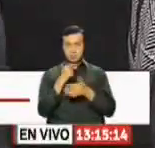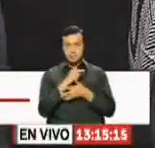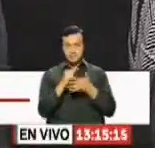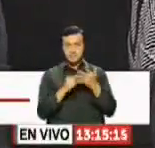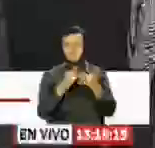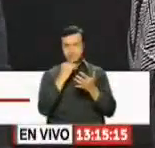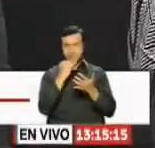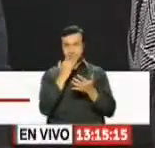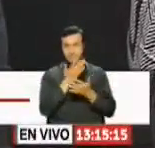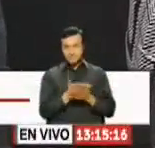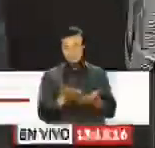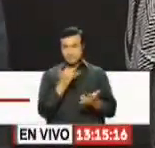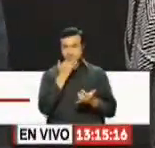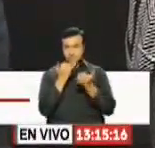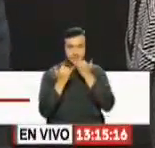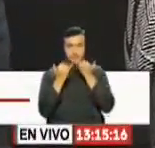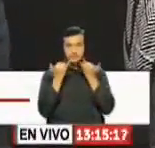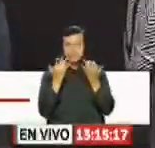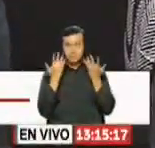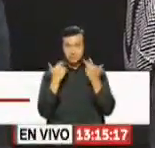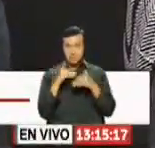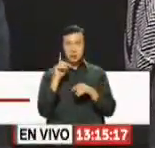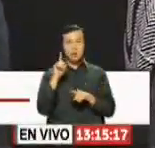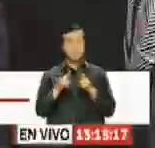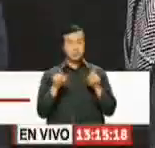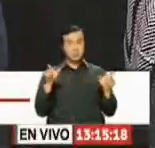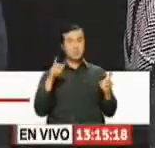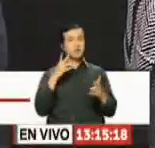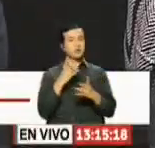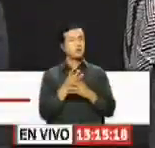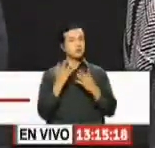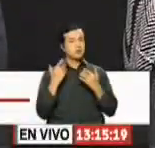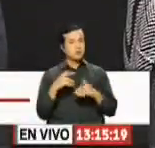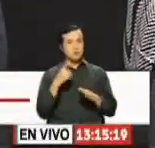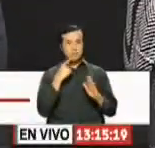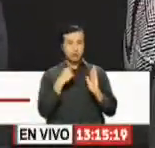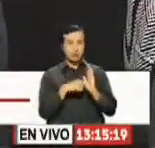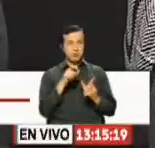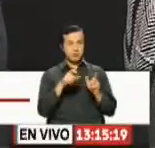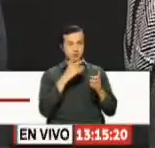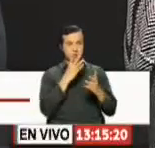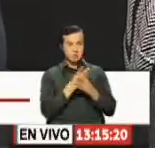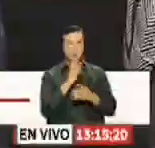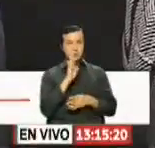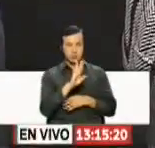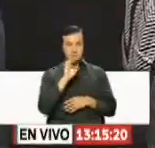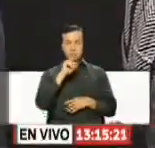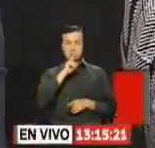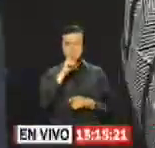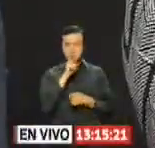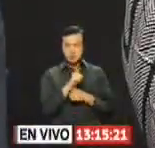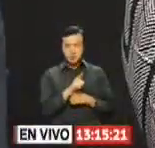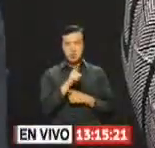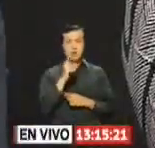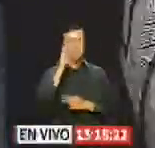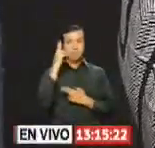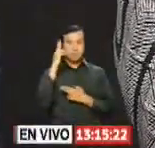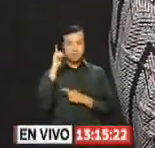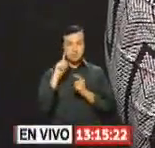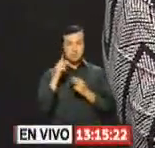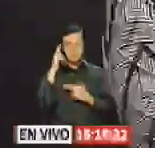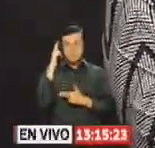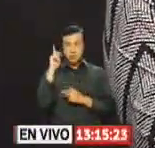delitos. Ya en este momento tenemos varios detenidos. Entre los detenidos, efectivamente, hay militares